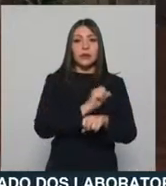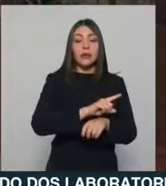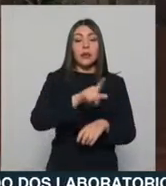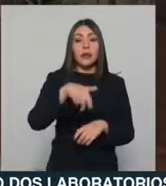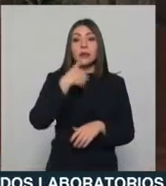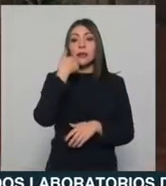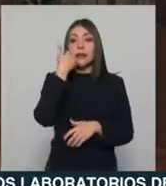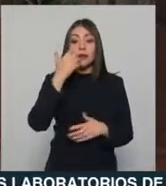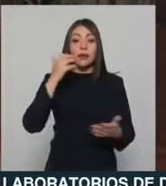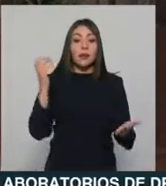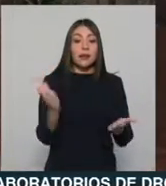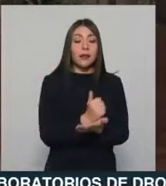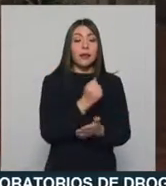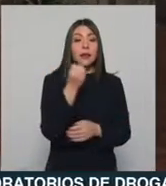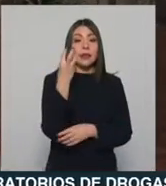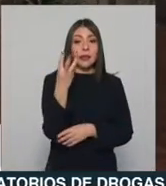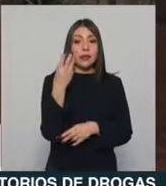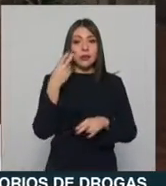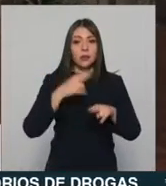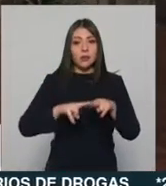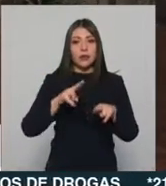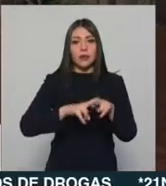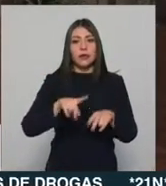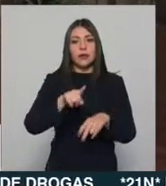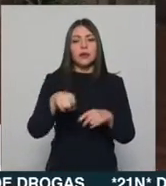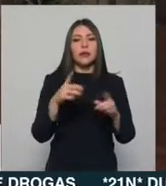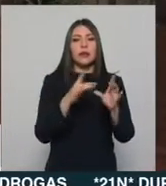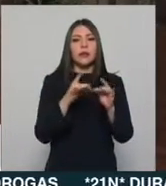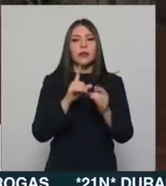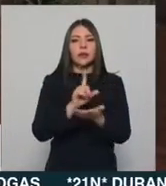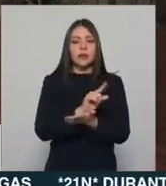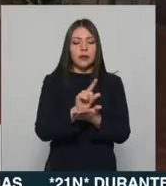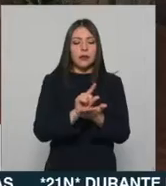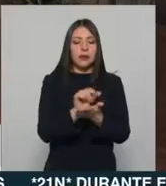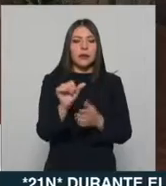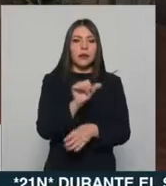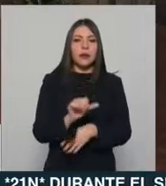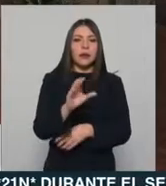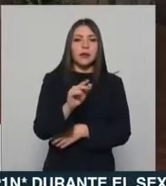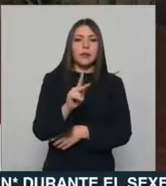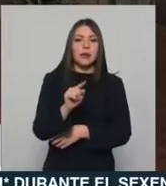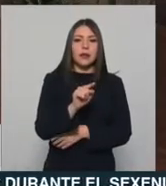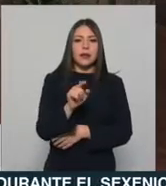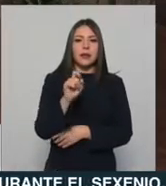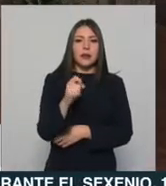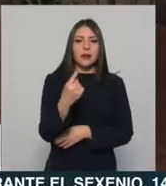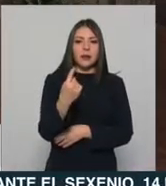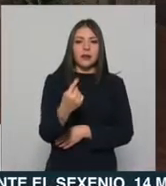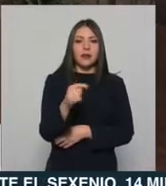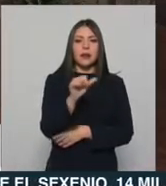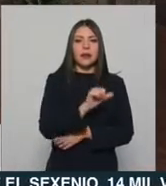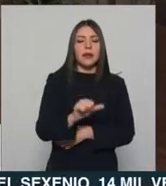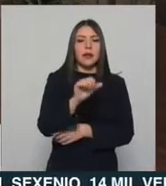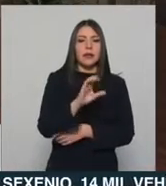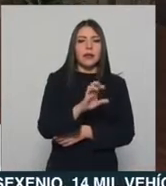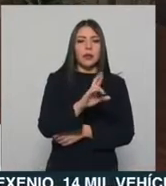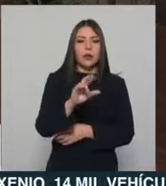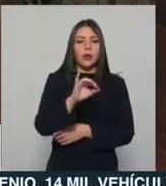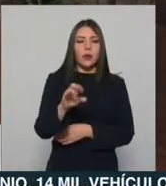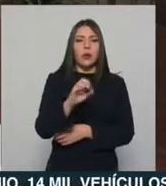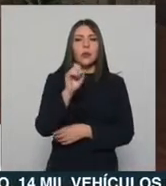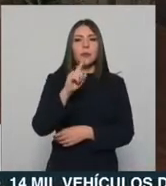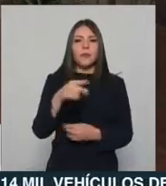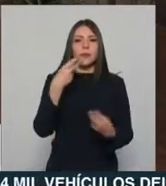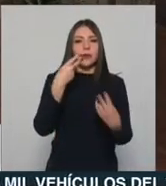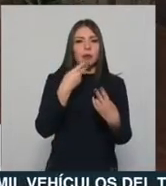ganarse alguno de estos 3 pases sencillos, tiene que mencionarnos en Twitter, @capital_21, @cerrojo producciones y utilizar el